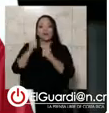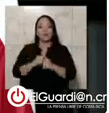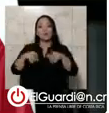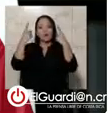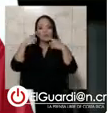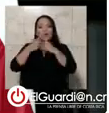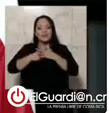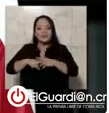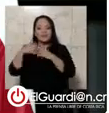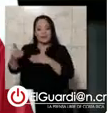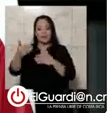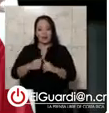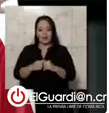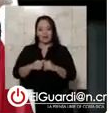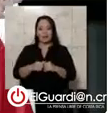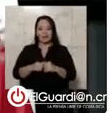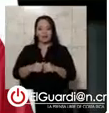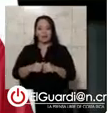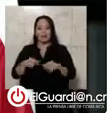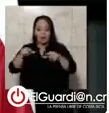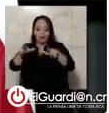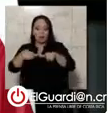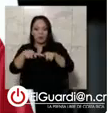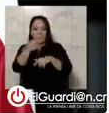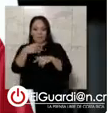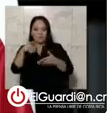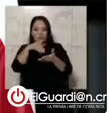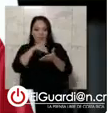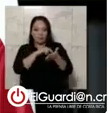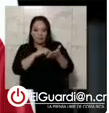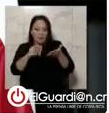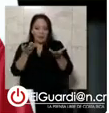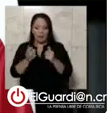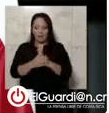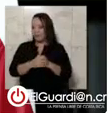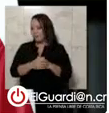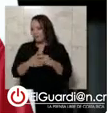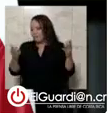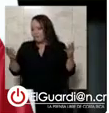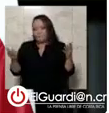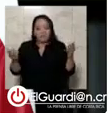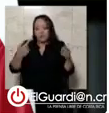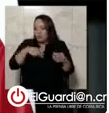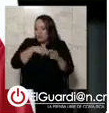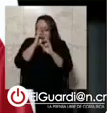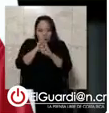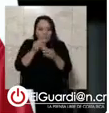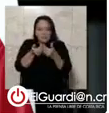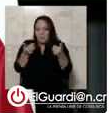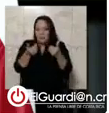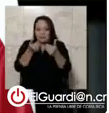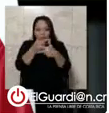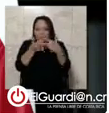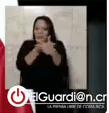poder iniciar en esa zona del Pacífico Central. Y ya volvemos a lo mismo, nosotros somos respetuosos de la separación de